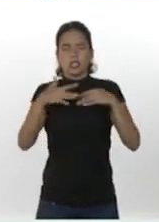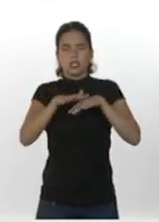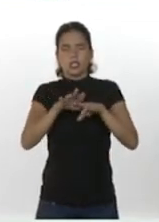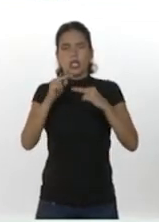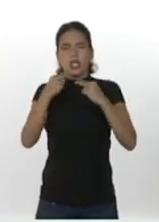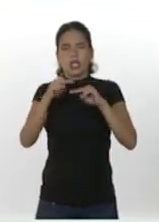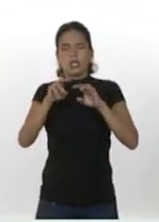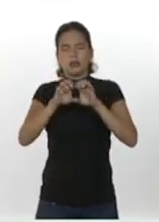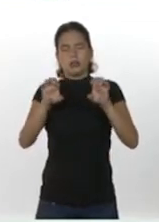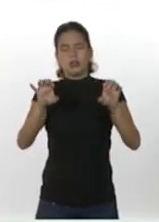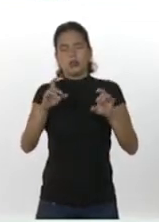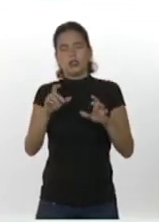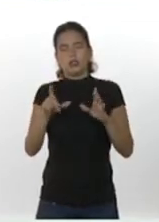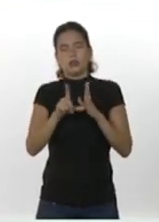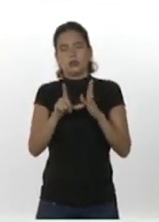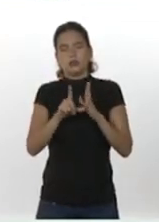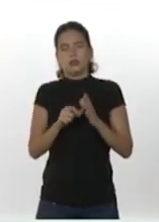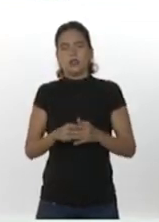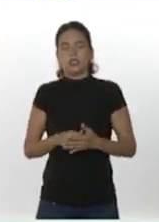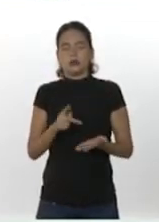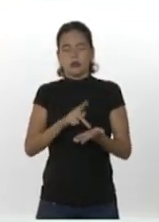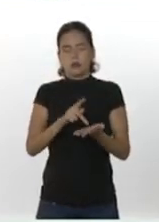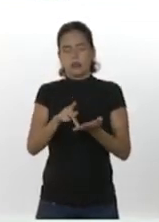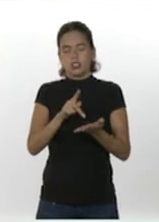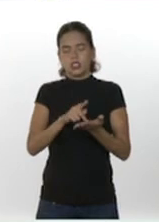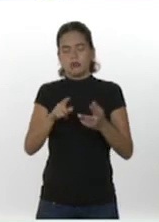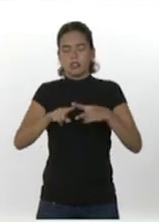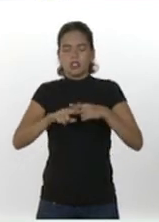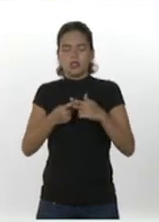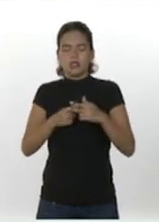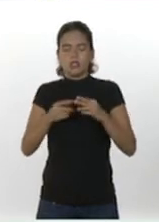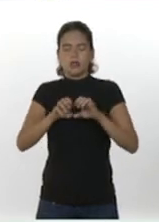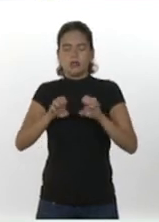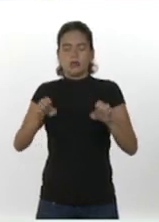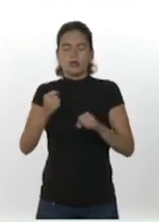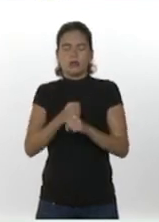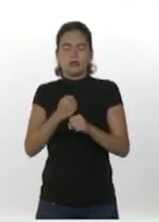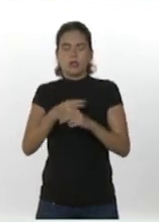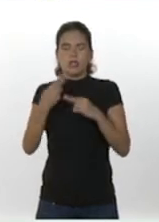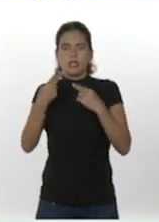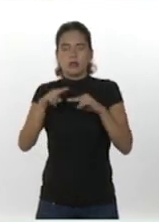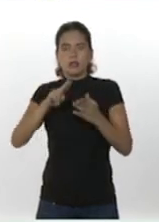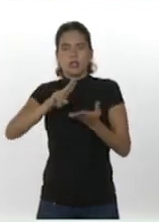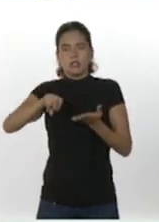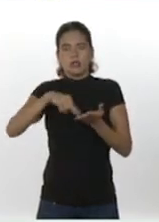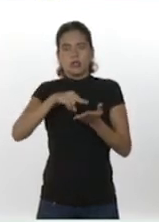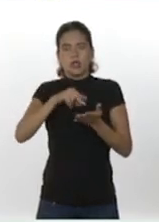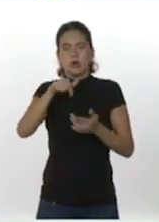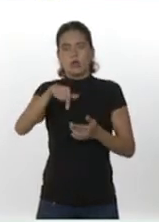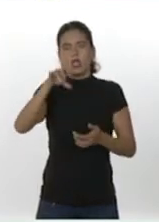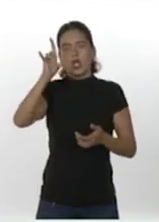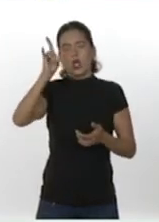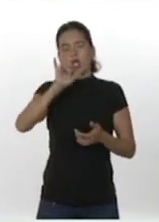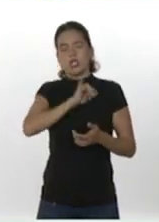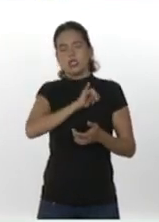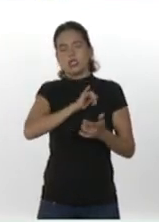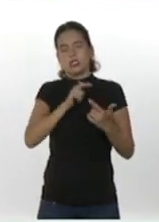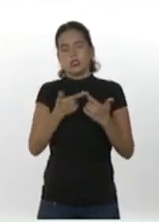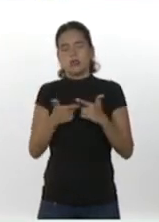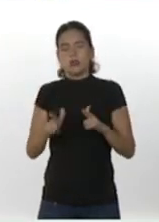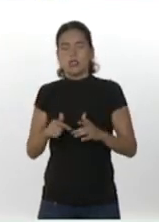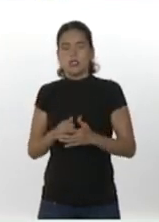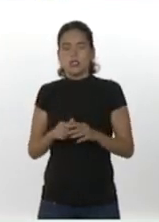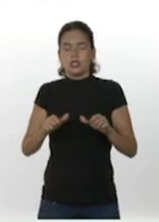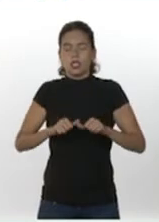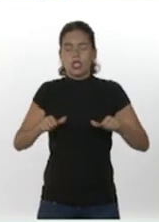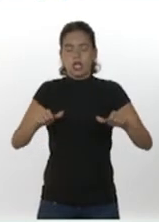nivel de educación media, así como para los participantes de los talleres de educación laboral a nivel nacional. Hoy es lunes de identidad y soberanía y desde